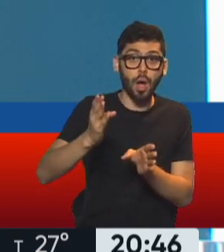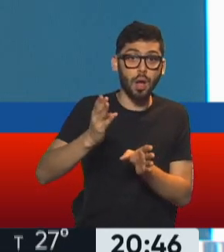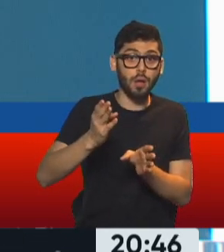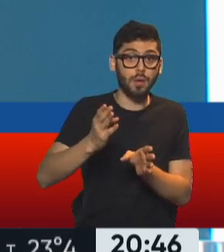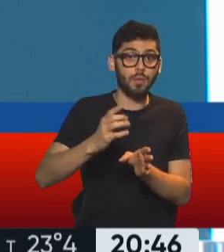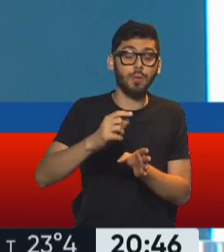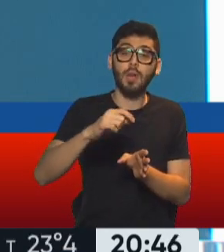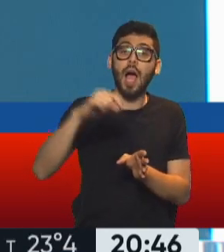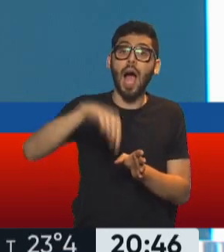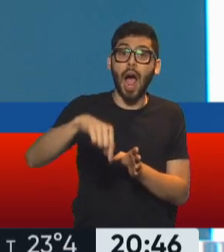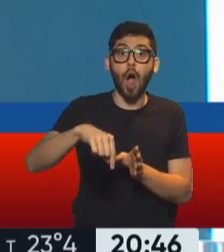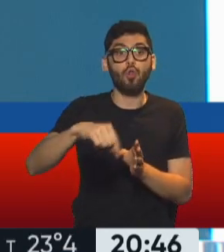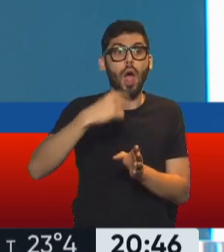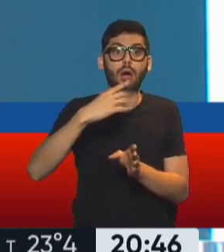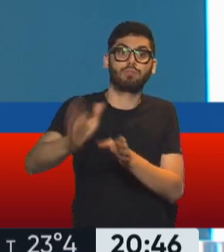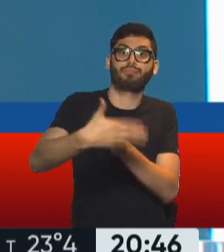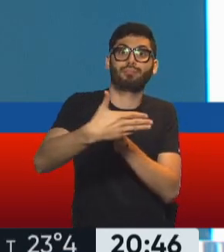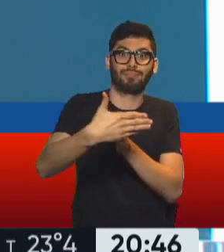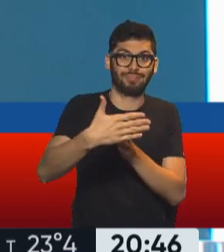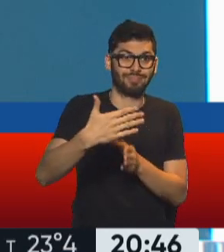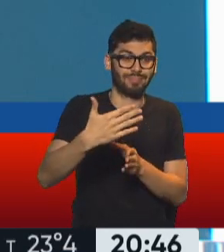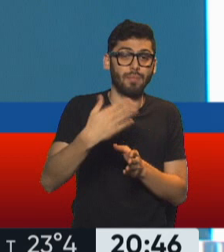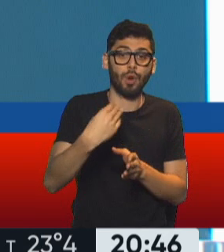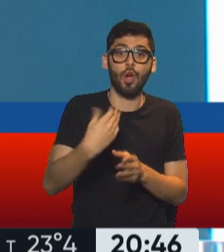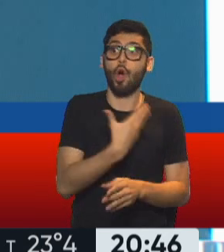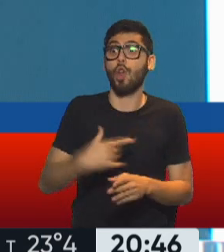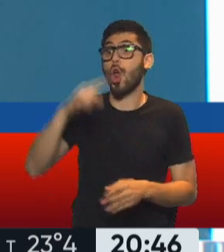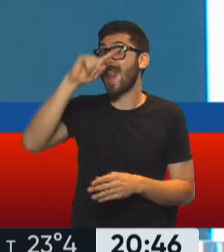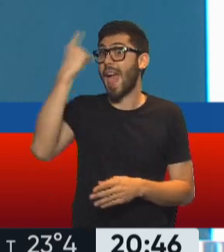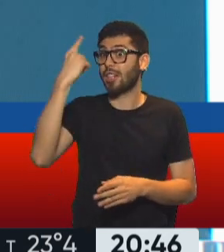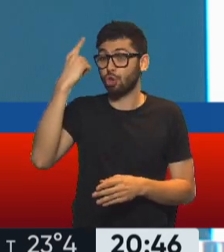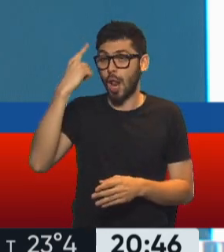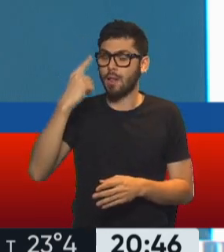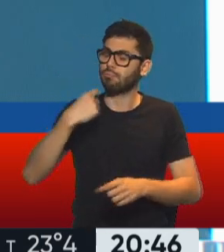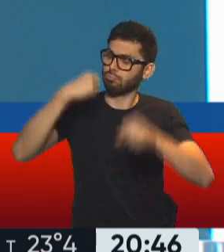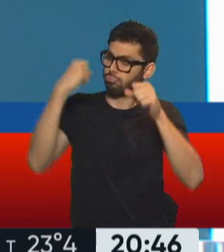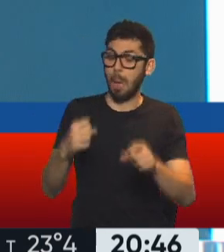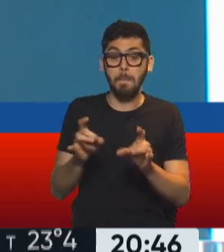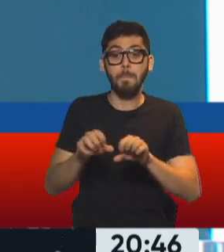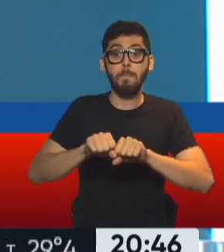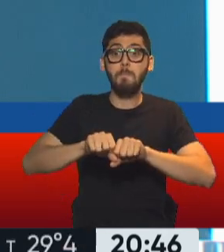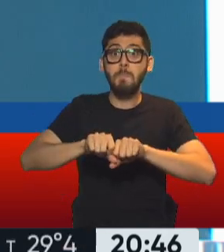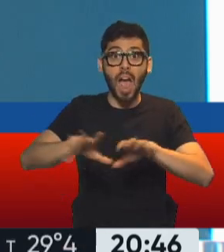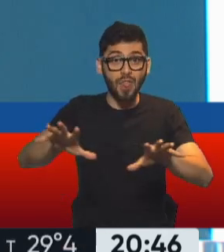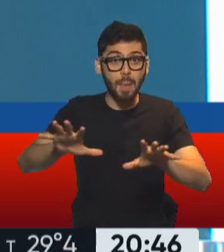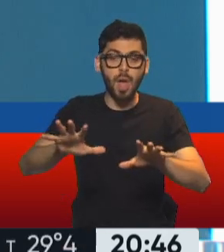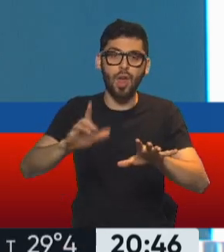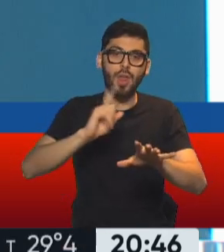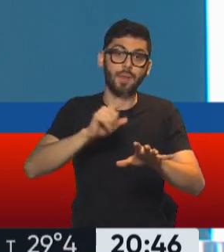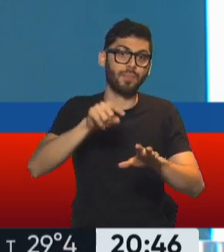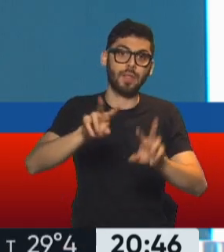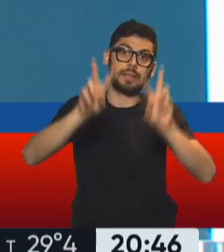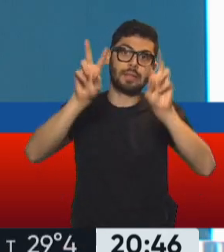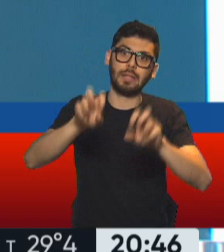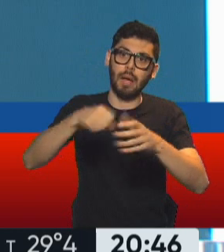Ahora se impidió porque hubo una decisión del gobierno nacional, a pesar de la pandemia, de actuar sobre ese tema